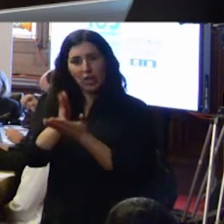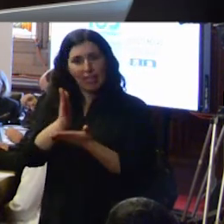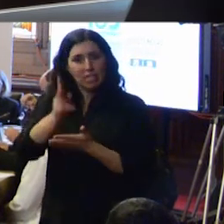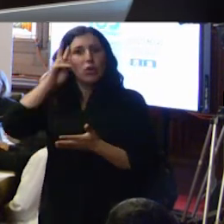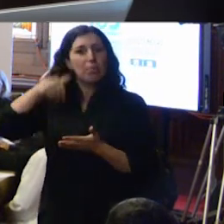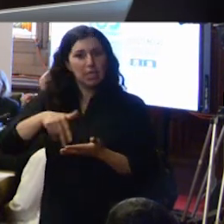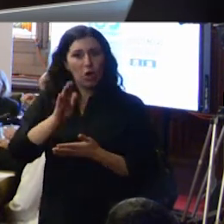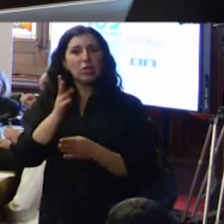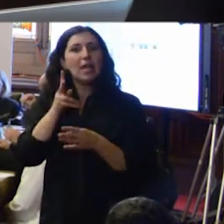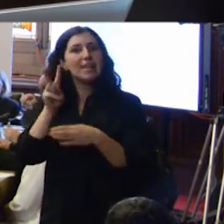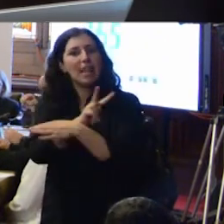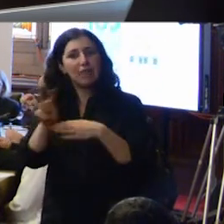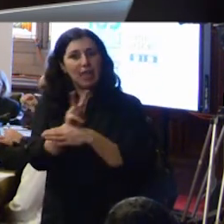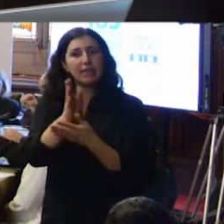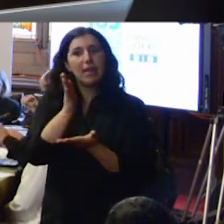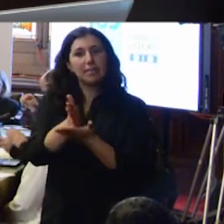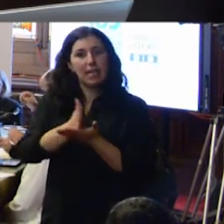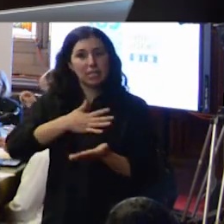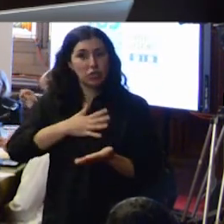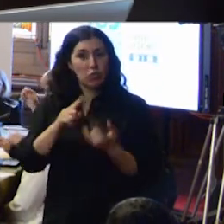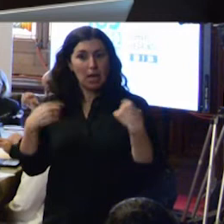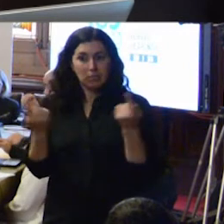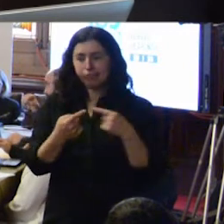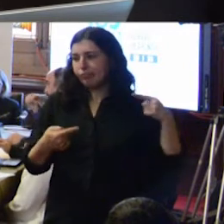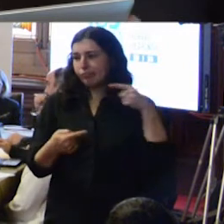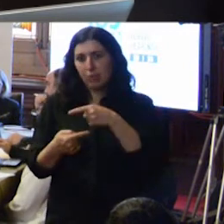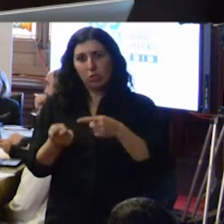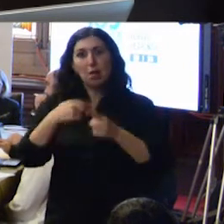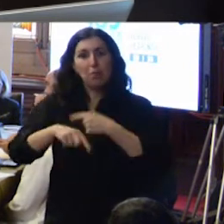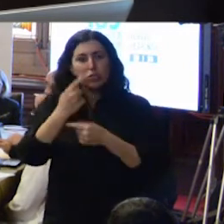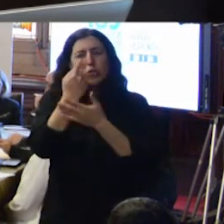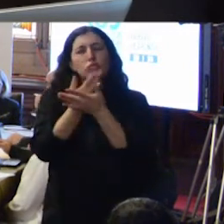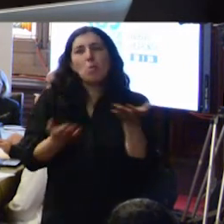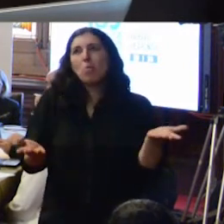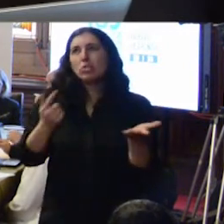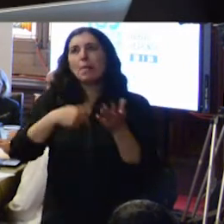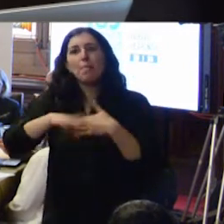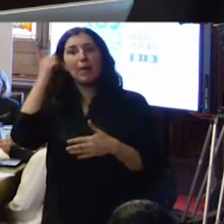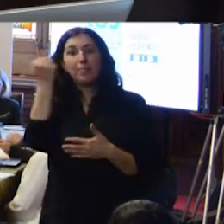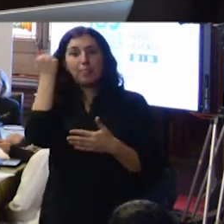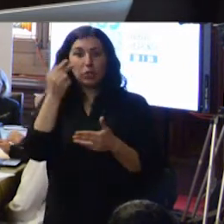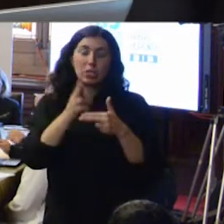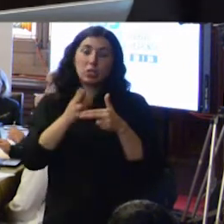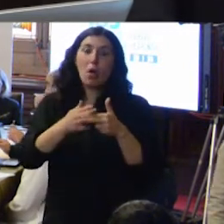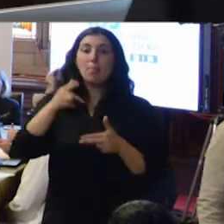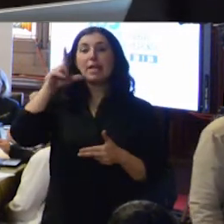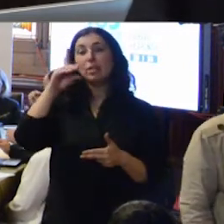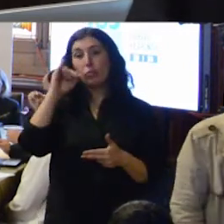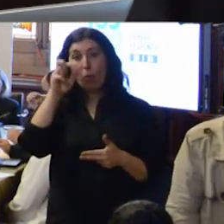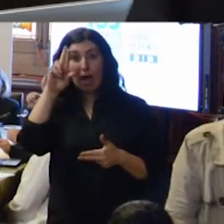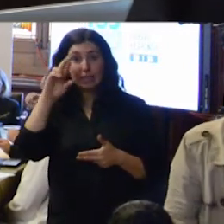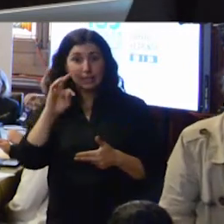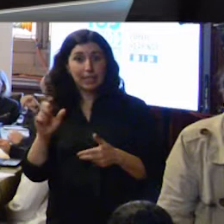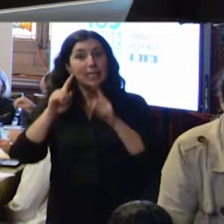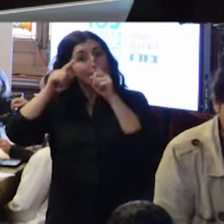humanos. Les hago mención de algunos casos emblemáticos de los 9 reflejados en el informe, como lo son el de Larisa Duarte, activista ambiental, demandada por